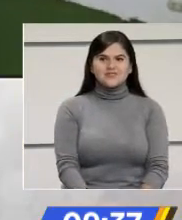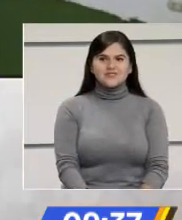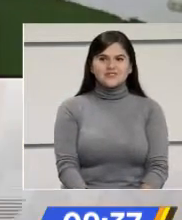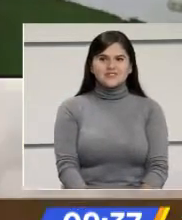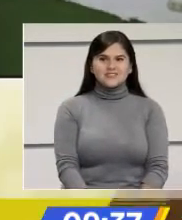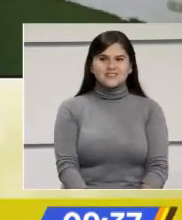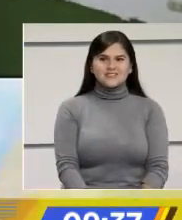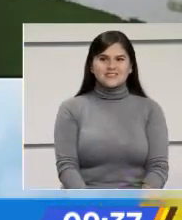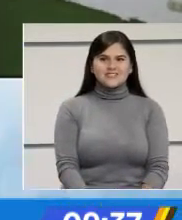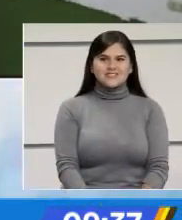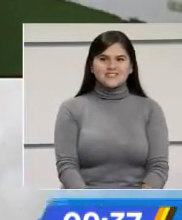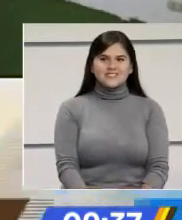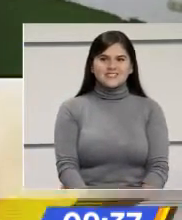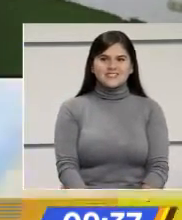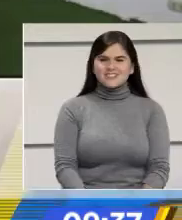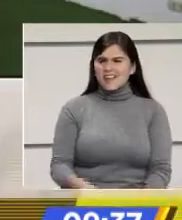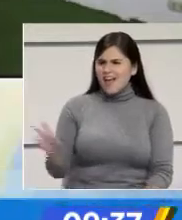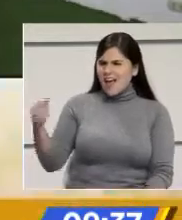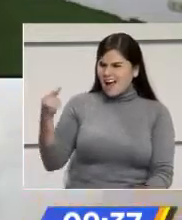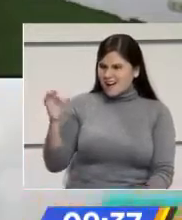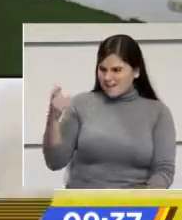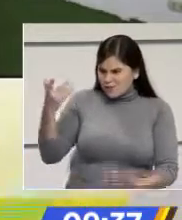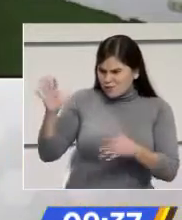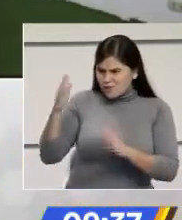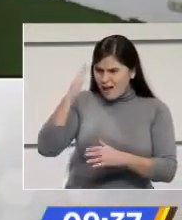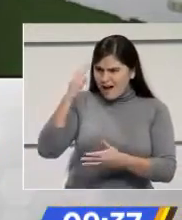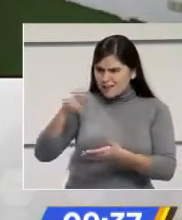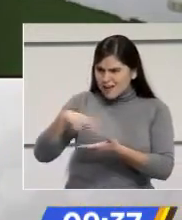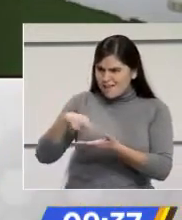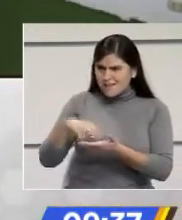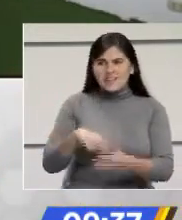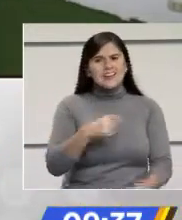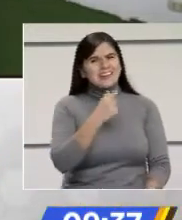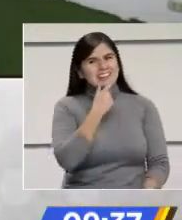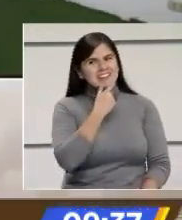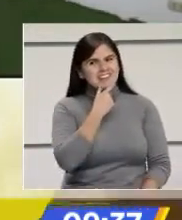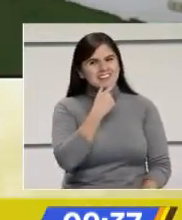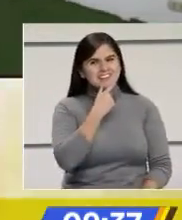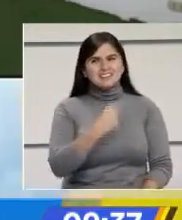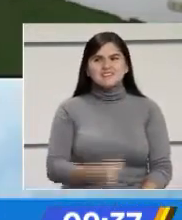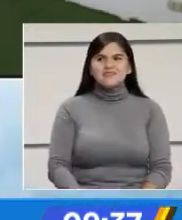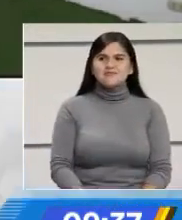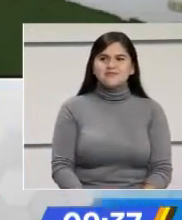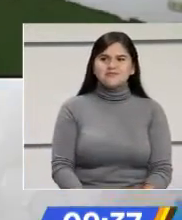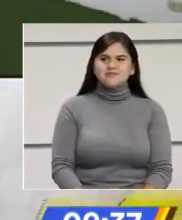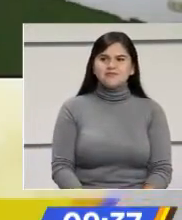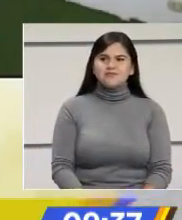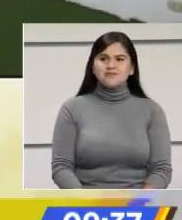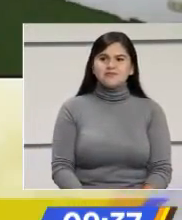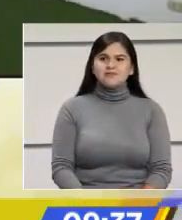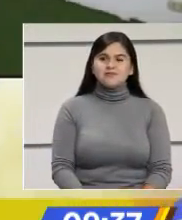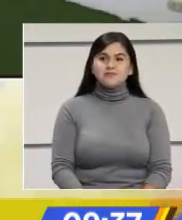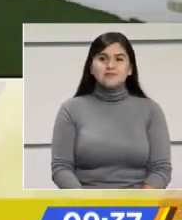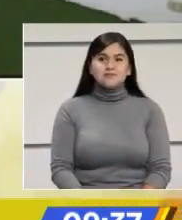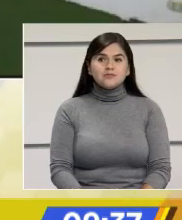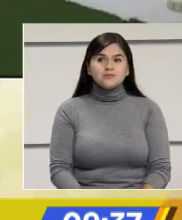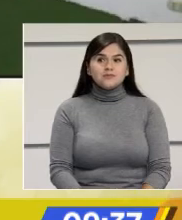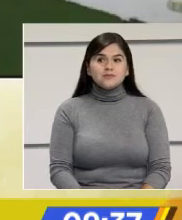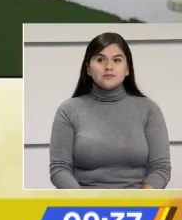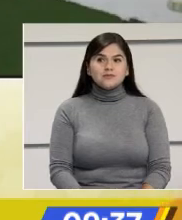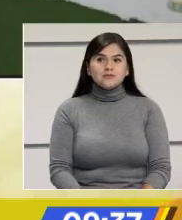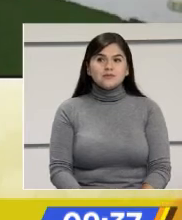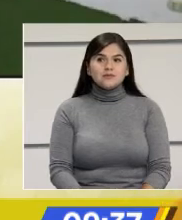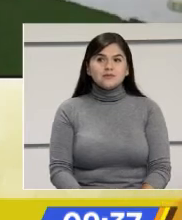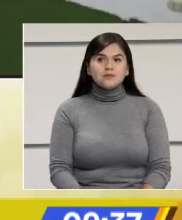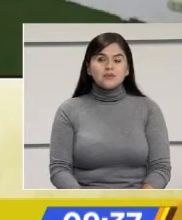Pero usted vino ensayado, ahí está. Entonces vamos a hacer ejercicio. Voy para allá, voy para allá. Lo que van a